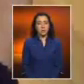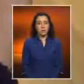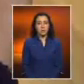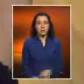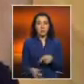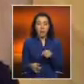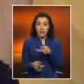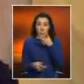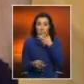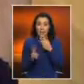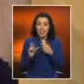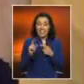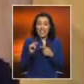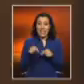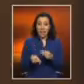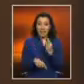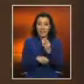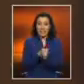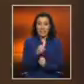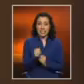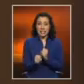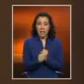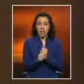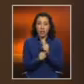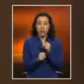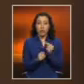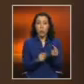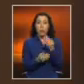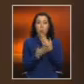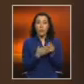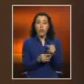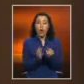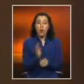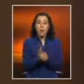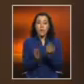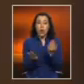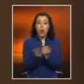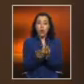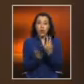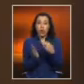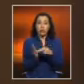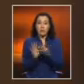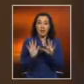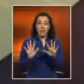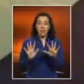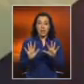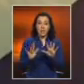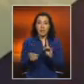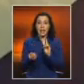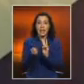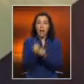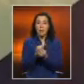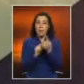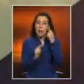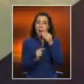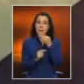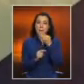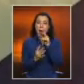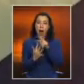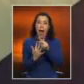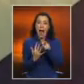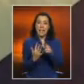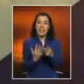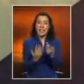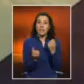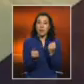Así describe Vicente, hoy de 13 años, lo que fue su llegada a un nuevo colegio el 2010. Se cambió en busca de mejores